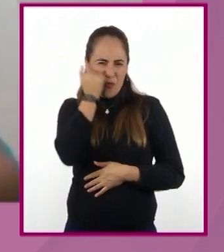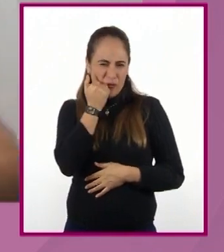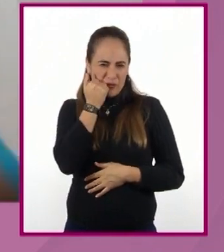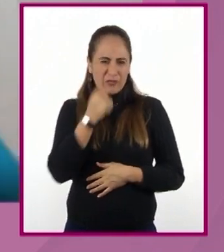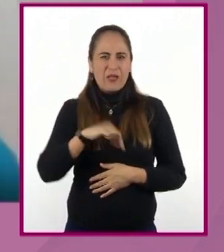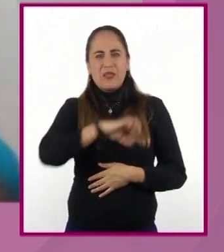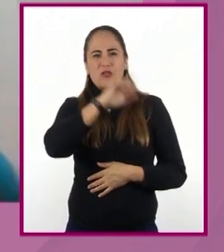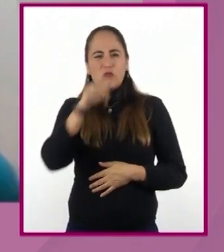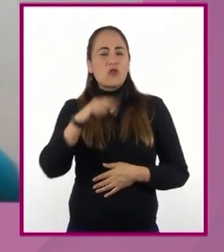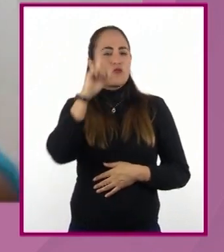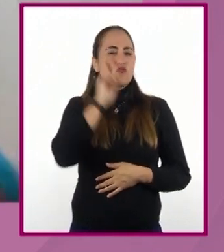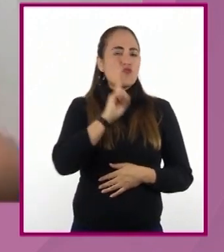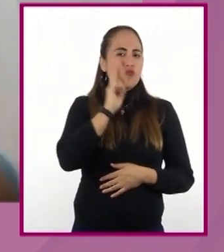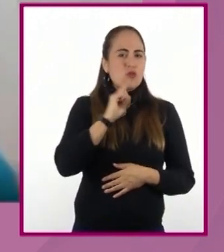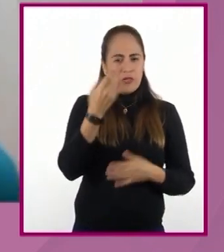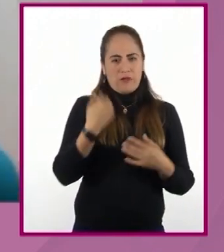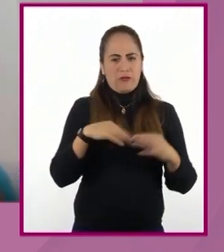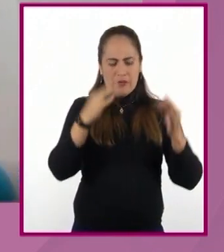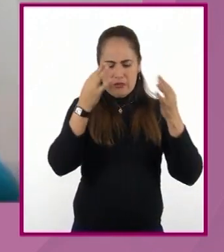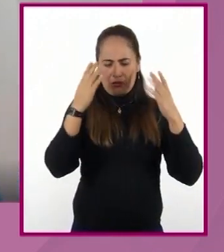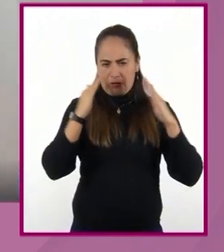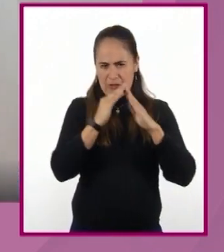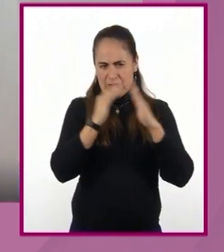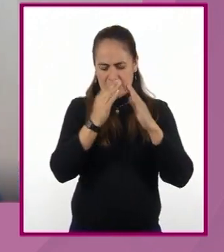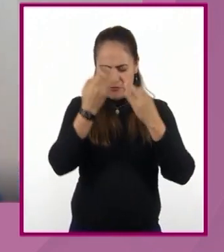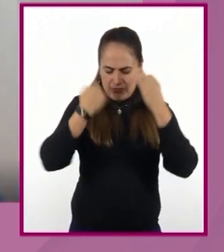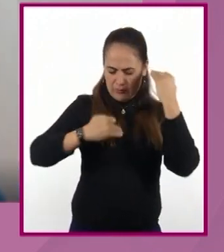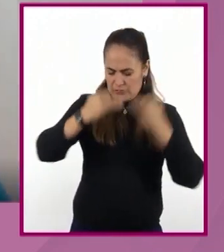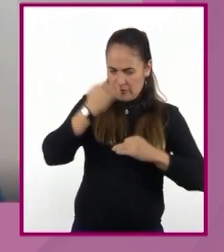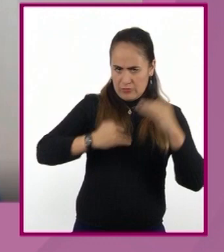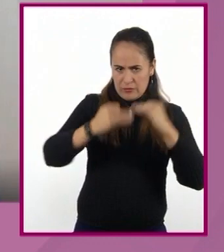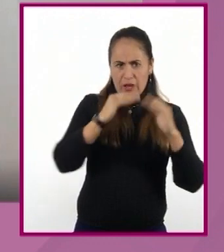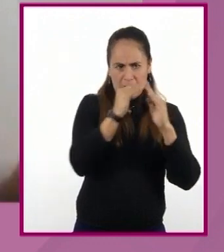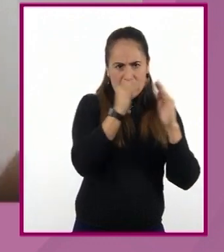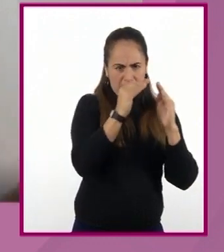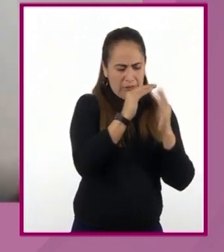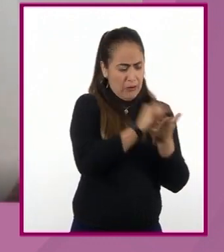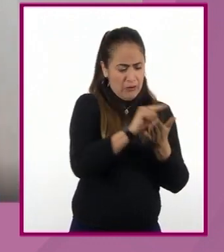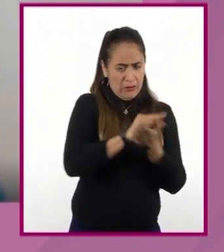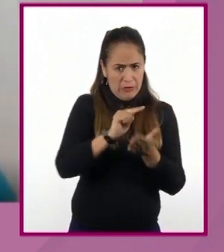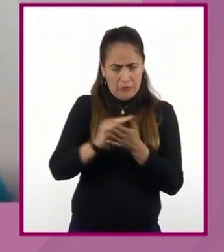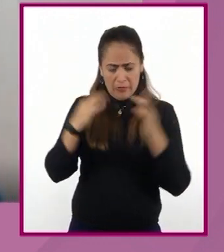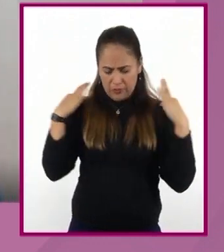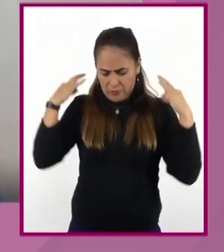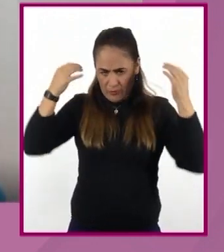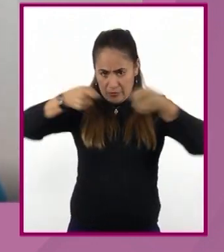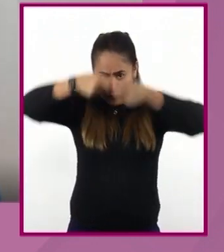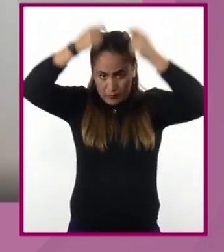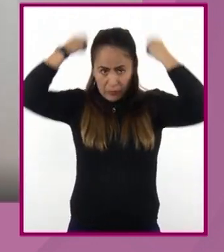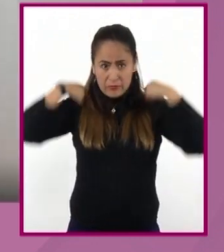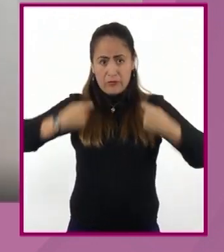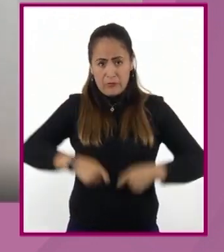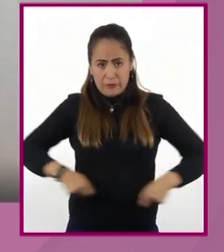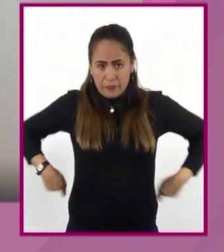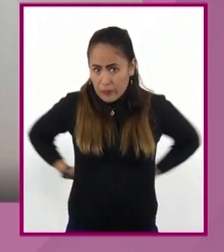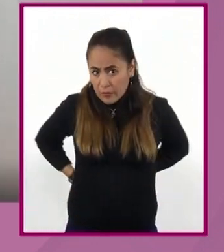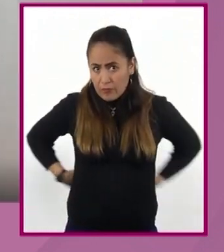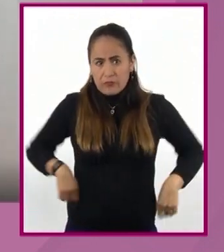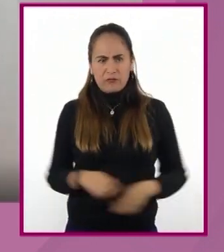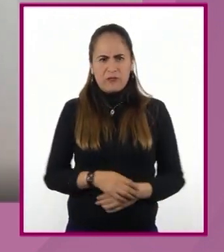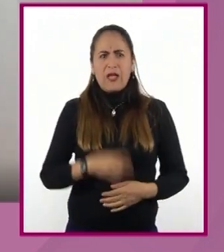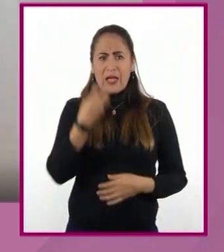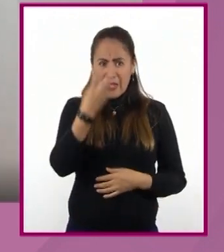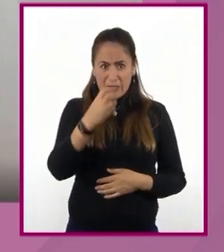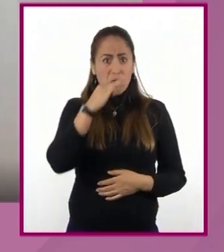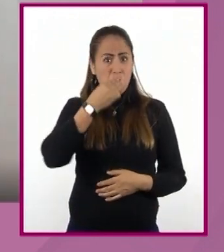una ama de casa muy bien arregladita con un mandil. Y hoy por hoy, mandar un mensaje así